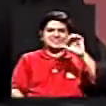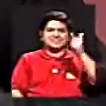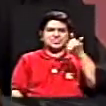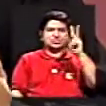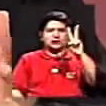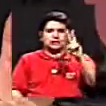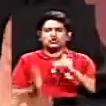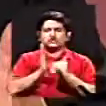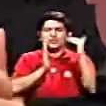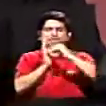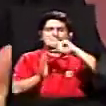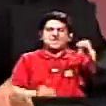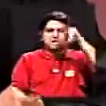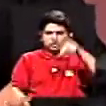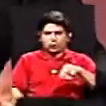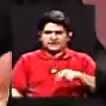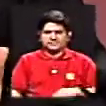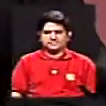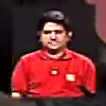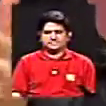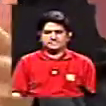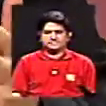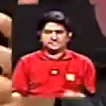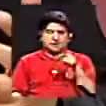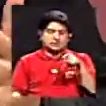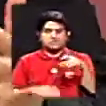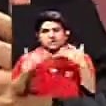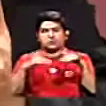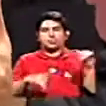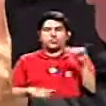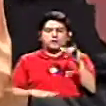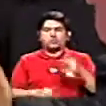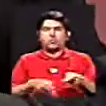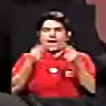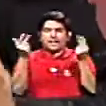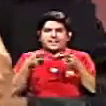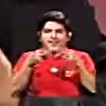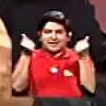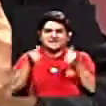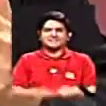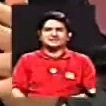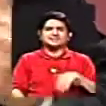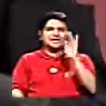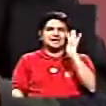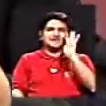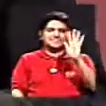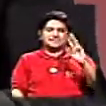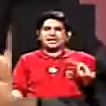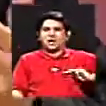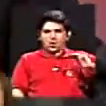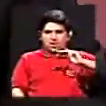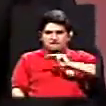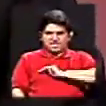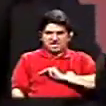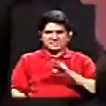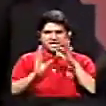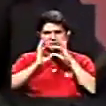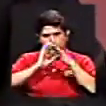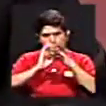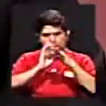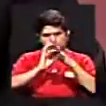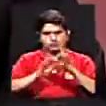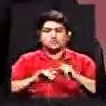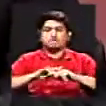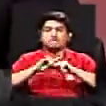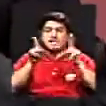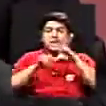66.712 millones de colones, que es tanto como lo que gastan 5 ministerios juntos.